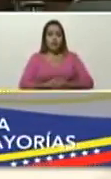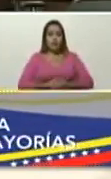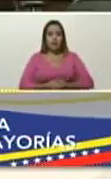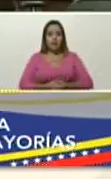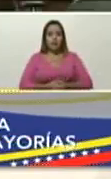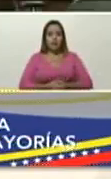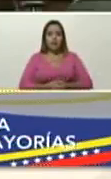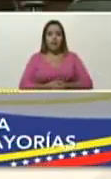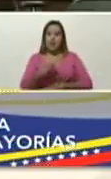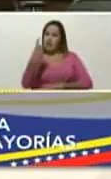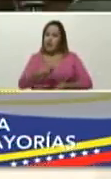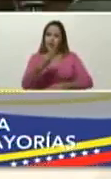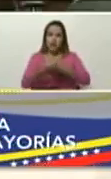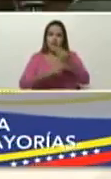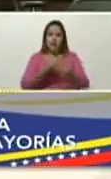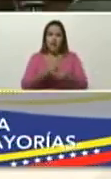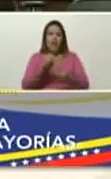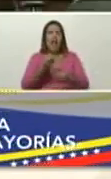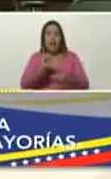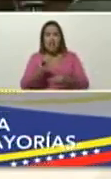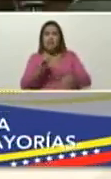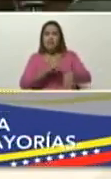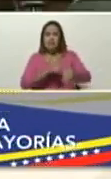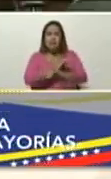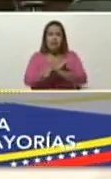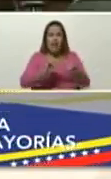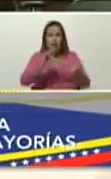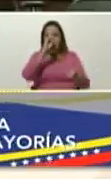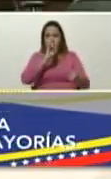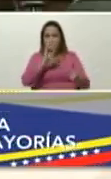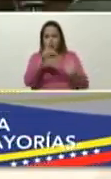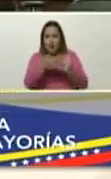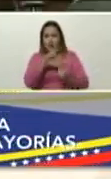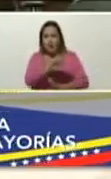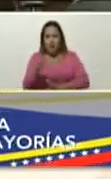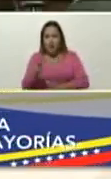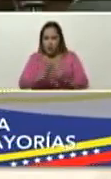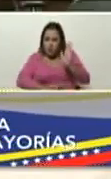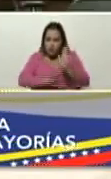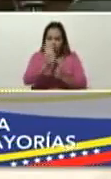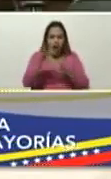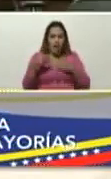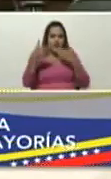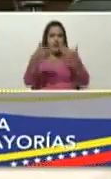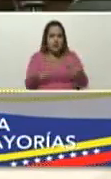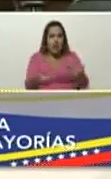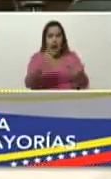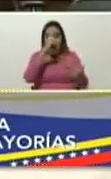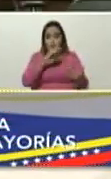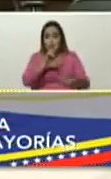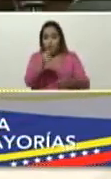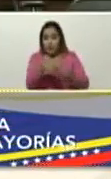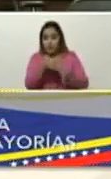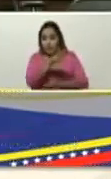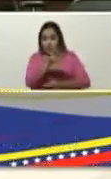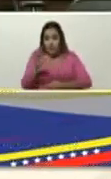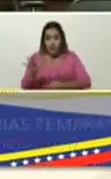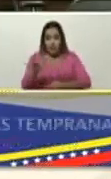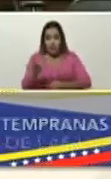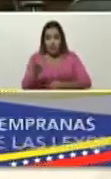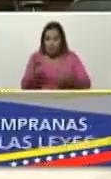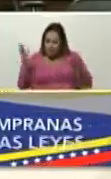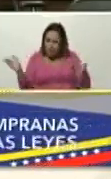hacerlo. Estamos terminando un buen año, el año 2022, de recuperación, de avance. El año 2023 vamos